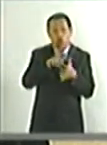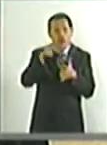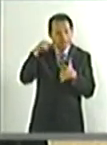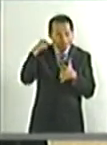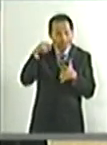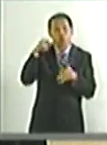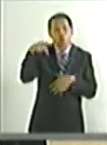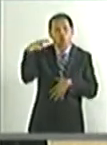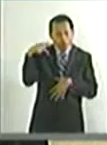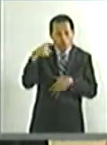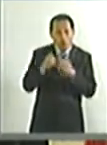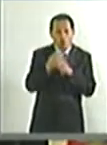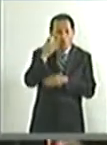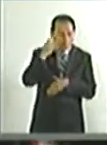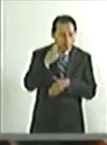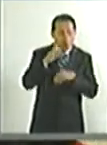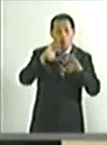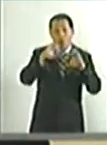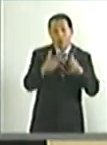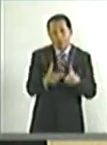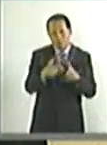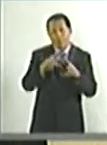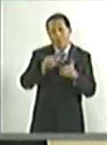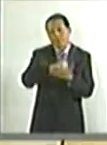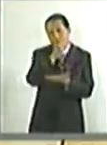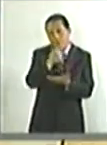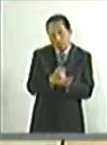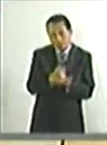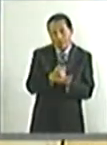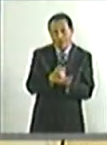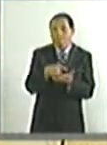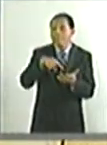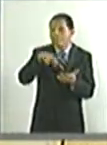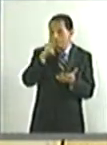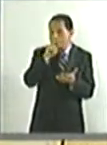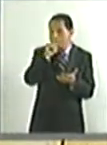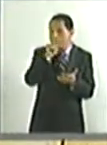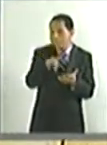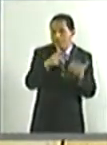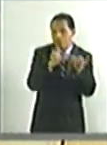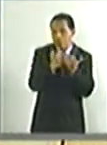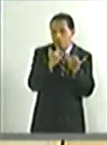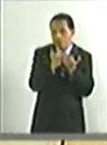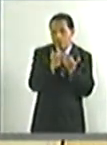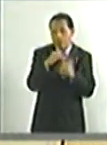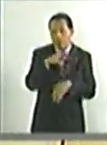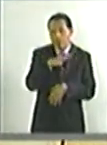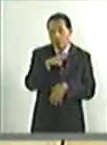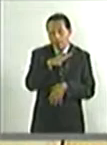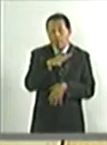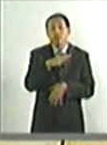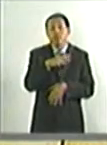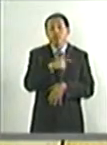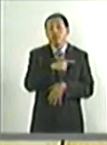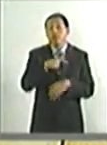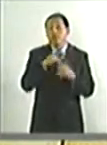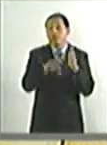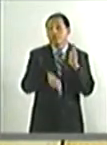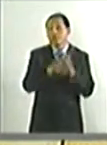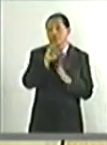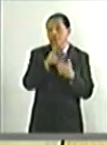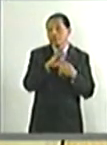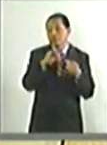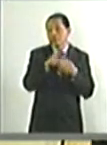León, Guerrero, Chiapas y Tamaulipas. Pero también habrá que resaltar